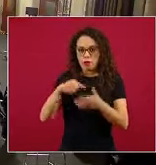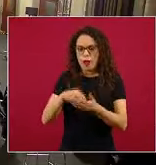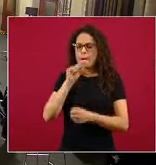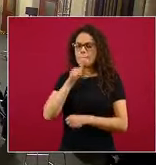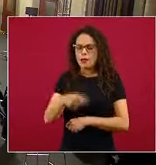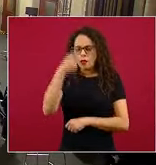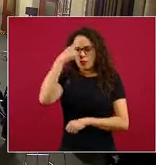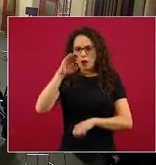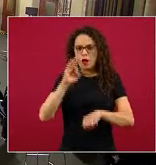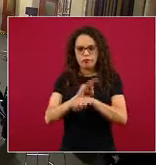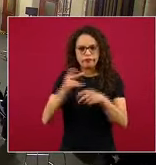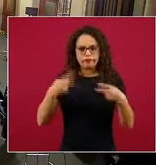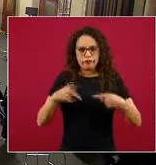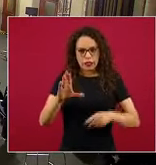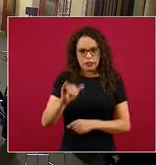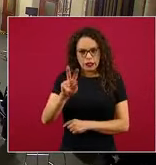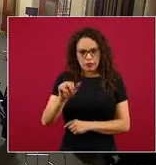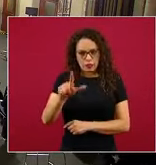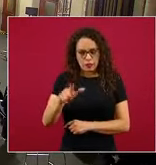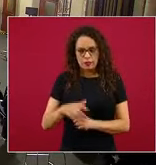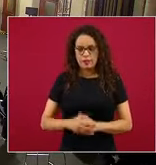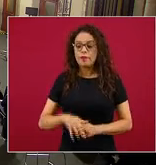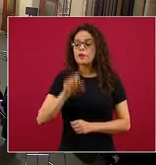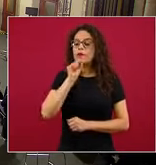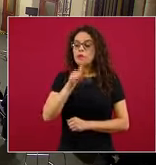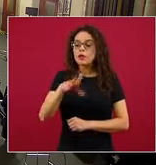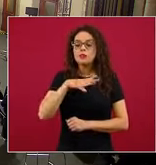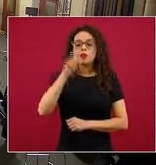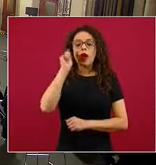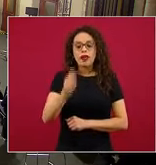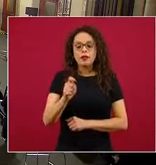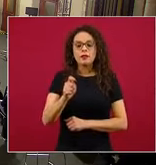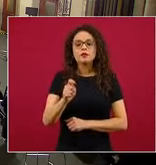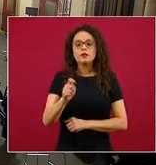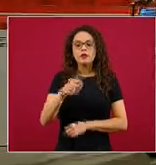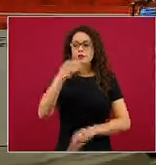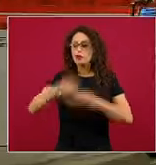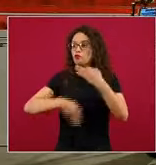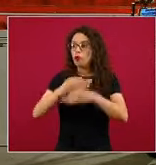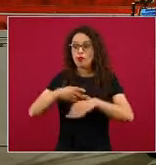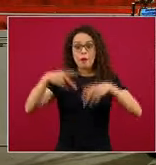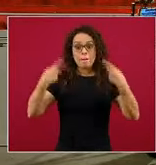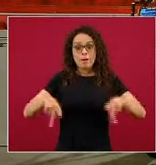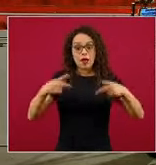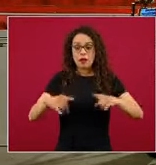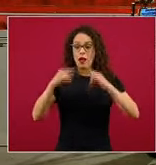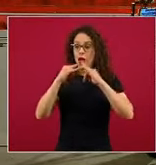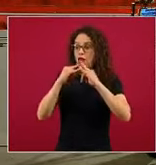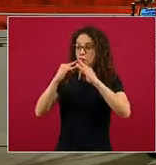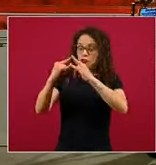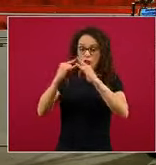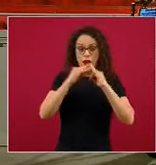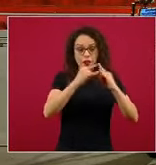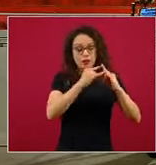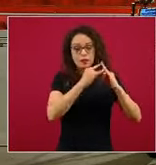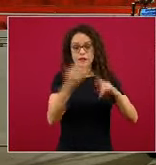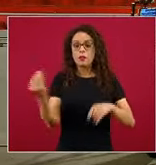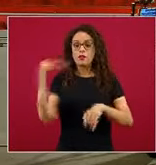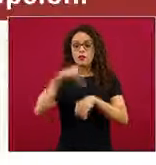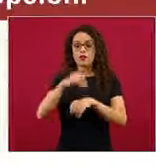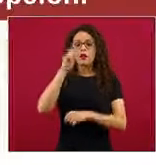También instalamos diferentes filtros de control en todos los mercados y tianguis de la demarcación. Colocamos